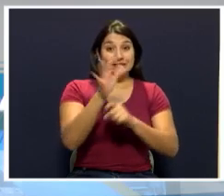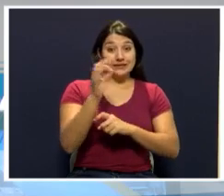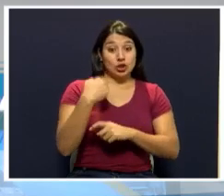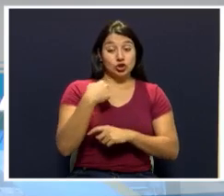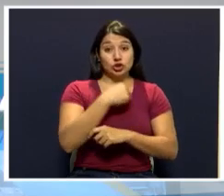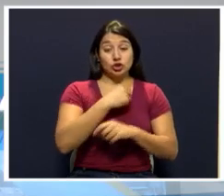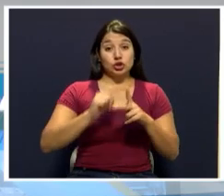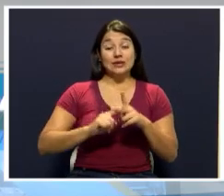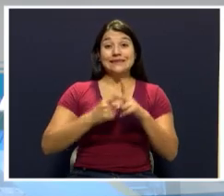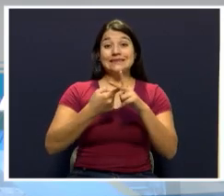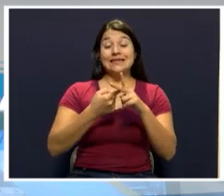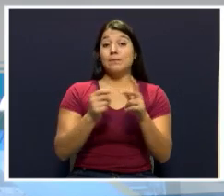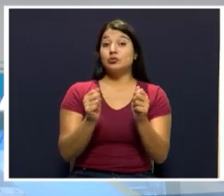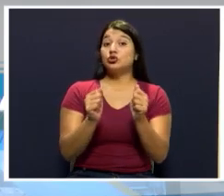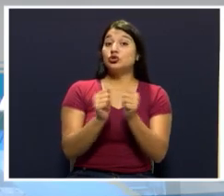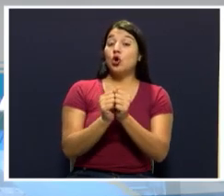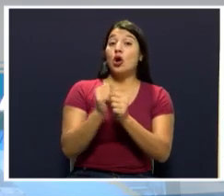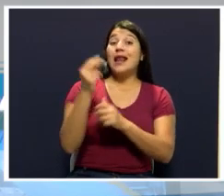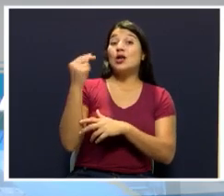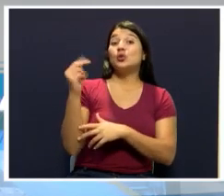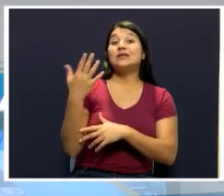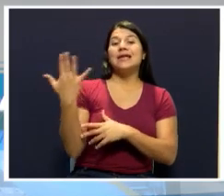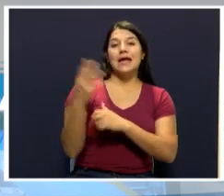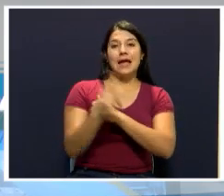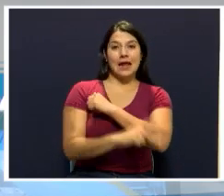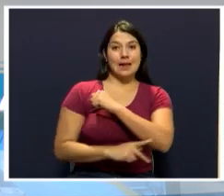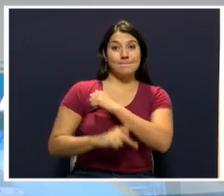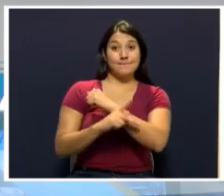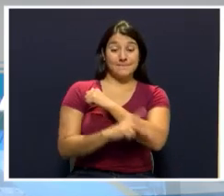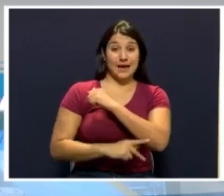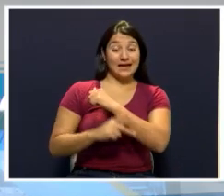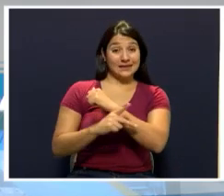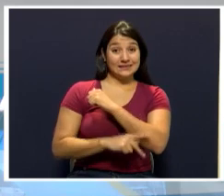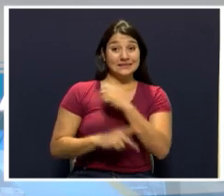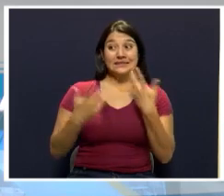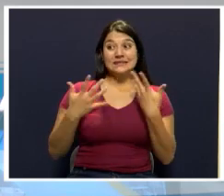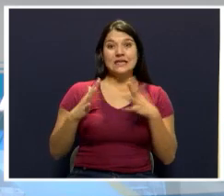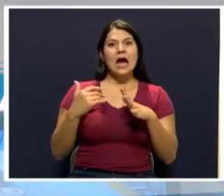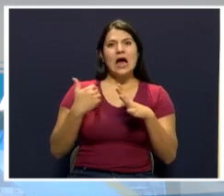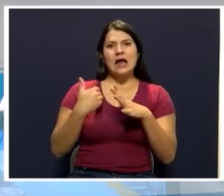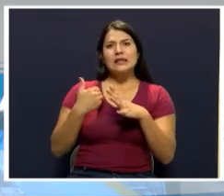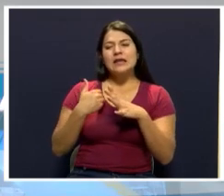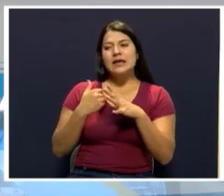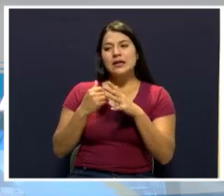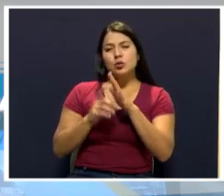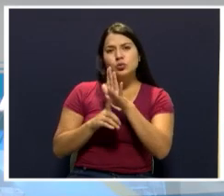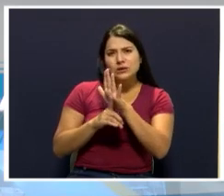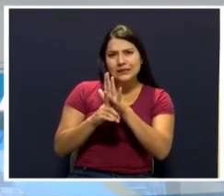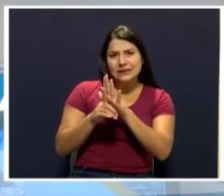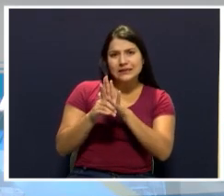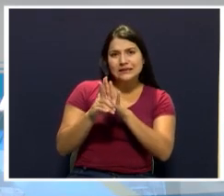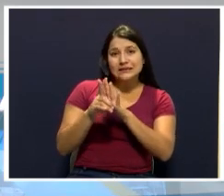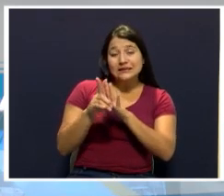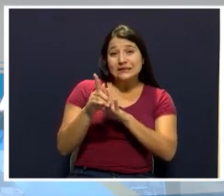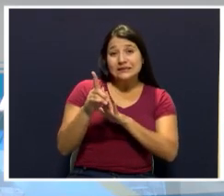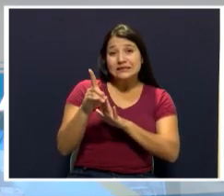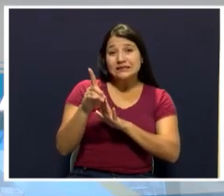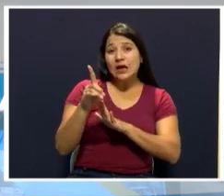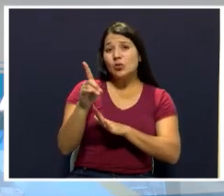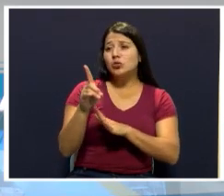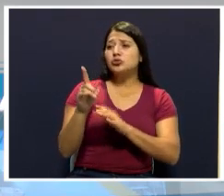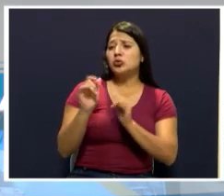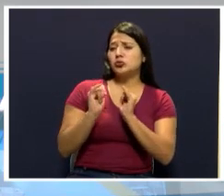estelar con la noticia de que el país mantiene internamente un crecimiento lineal y no exponencial de la